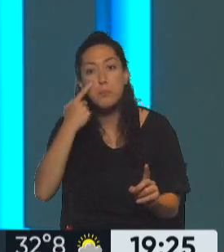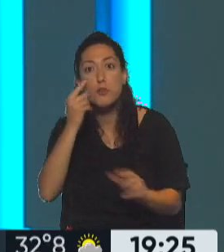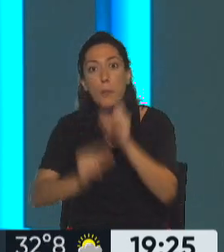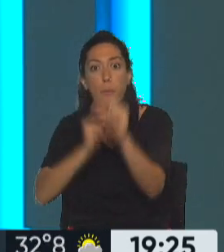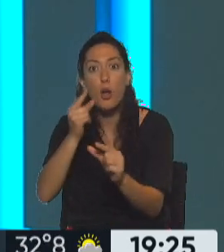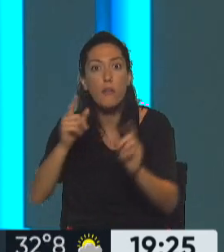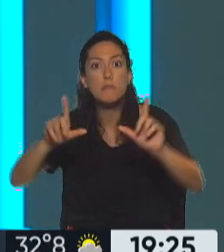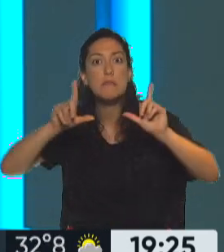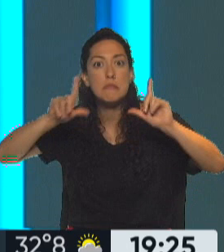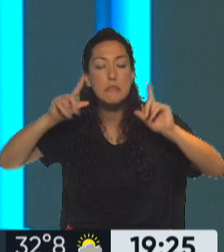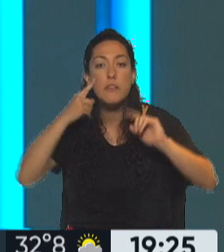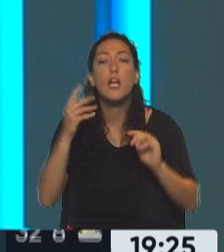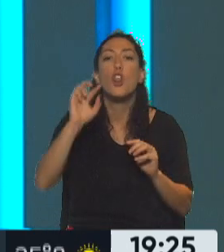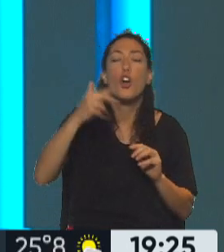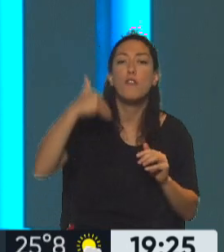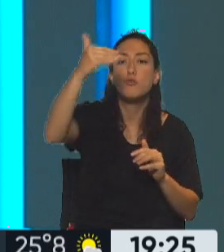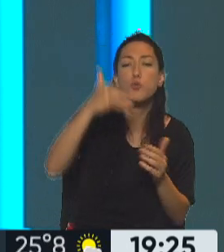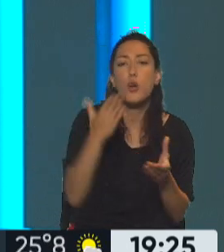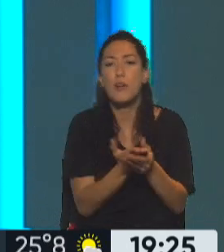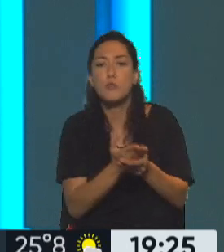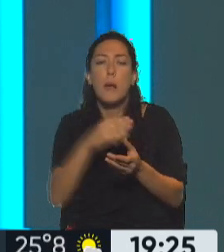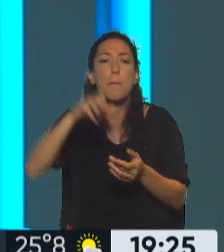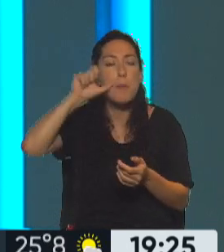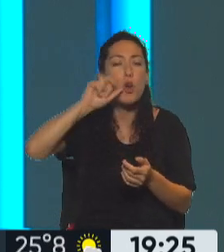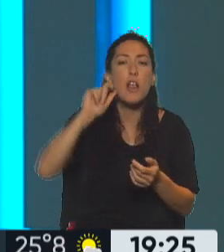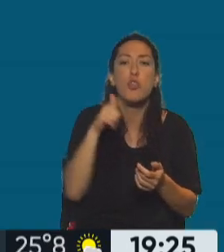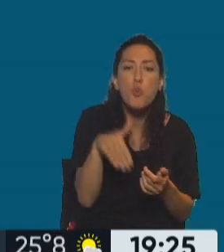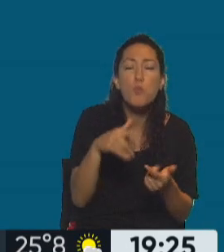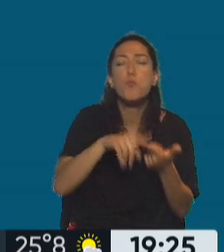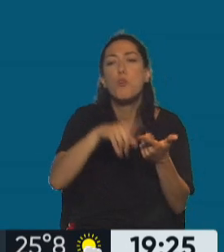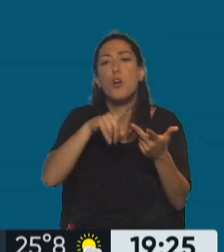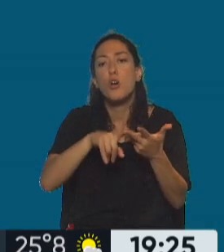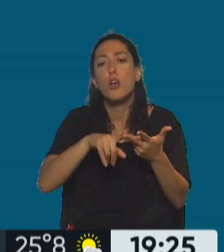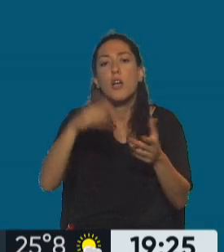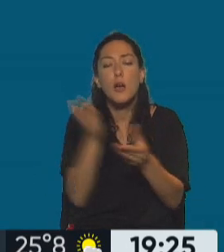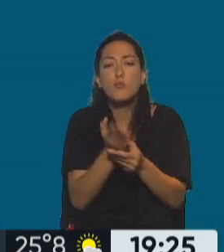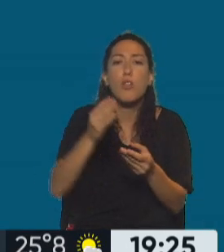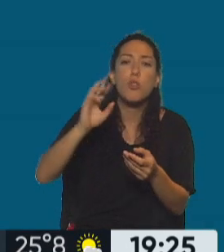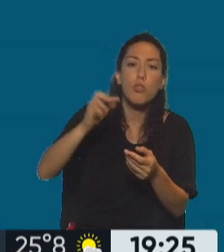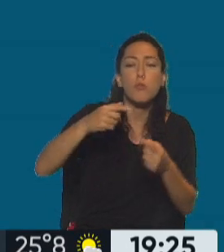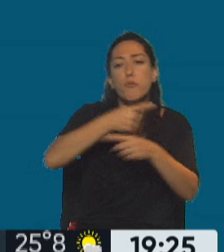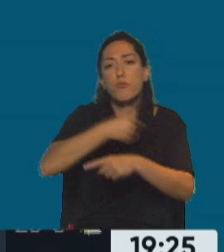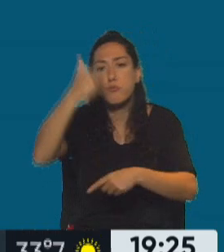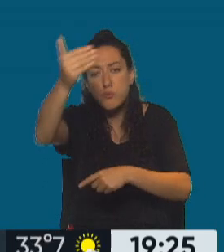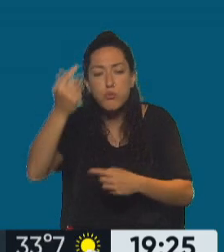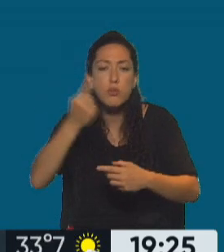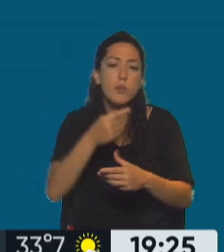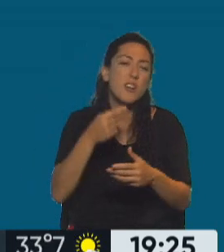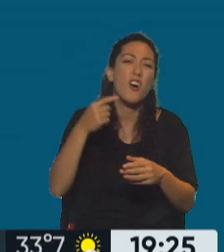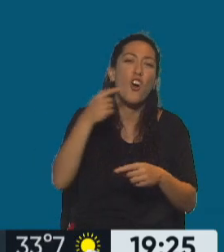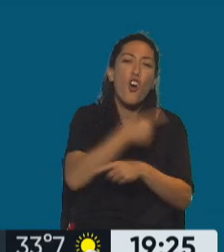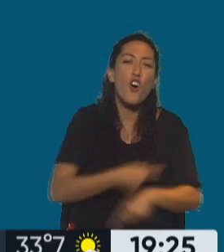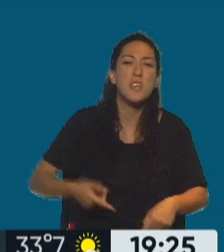memorán la causa de dólar la causalidad van a revivir Cuántos muertos encuentren por ahí pero